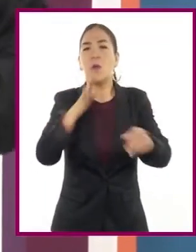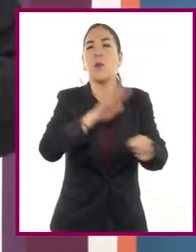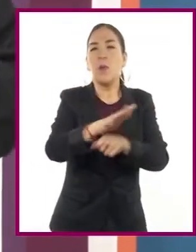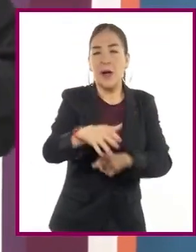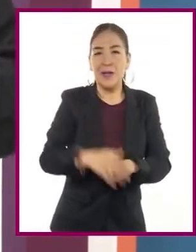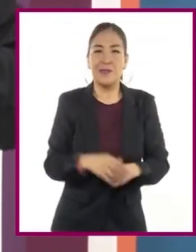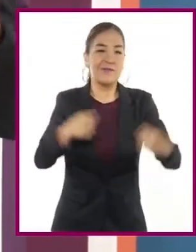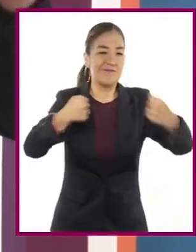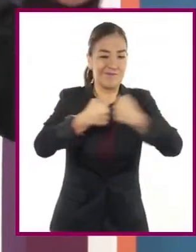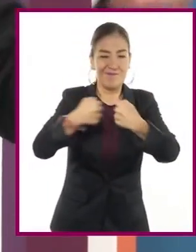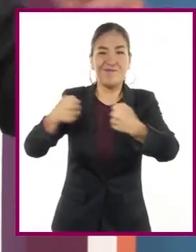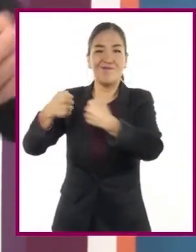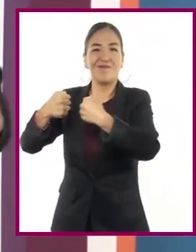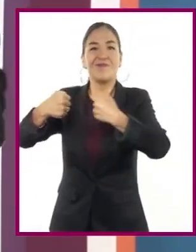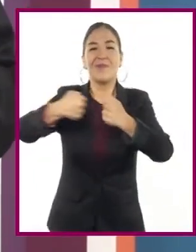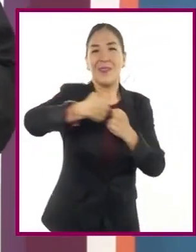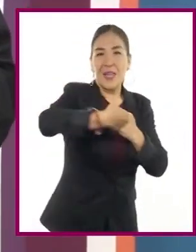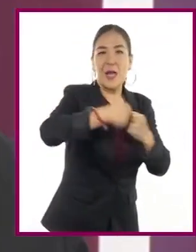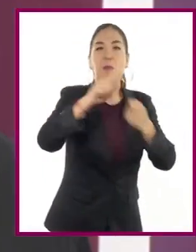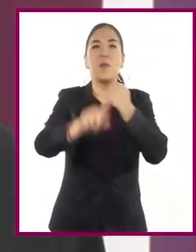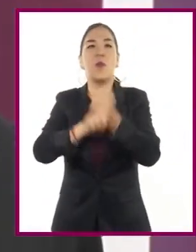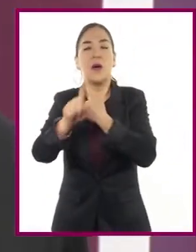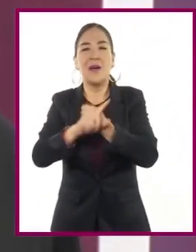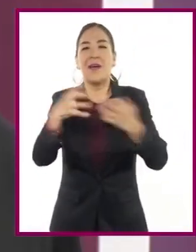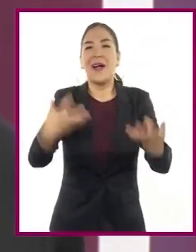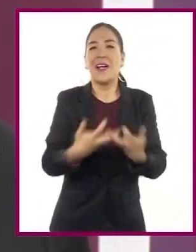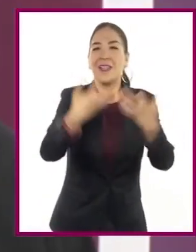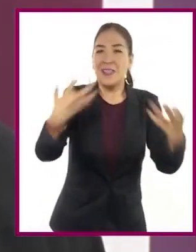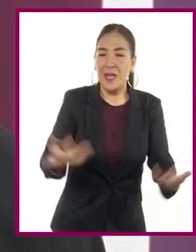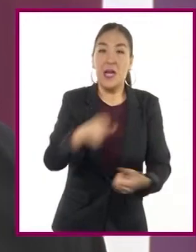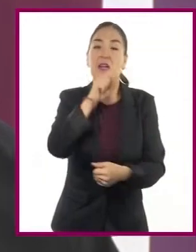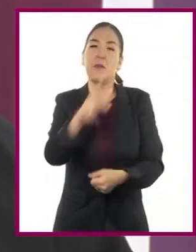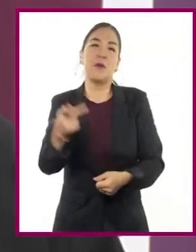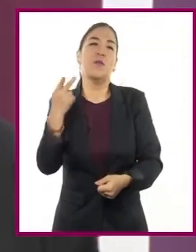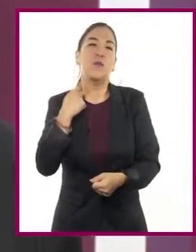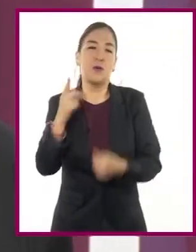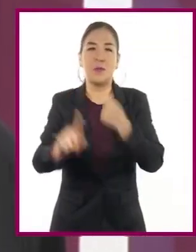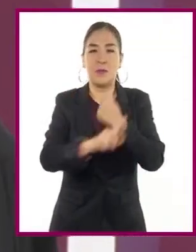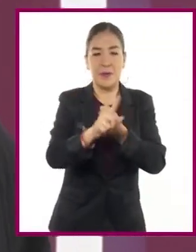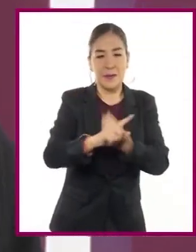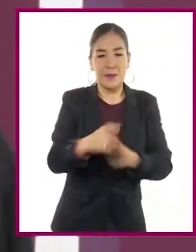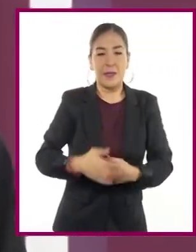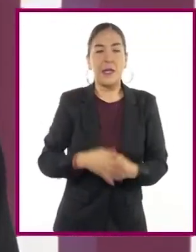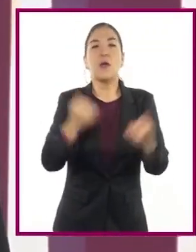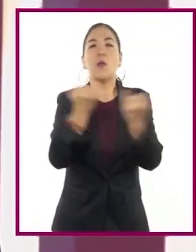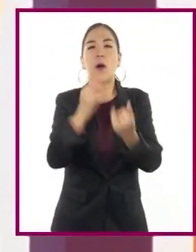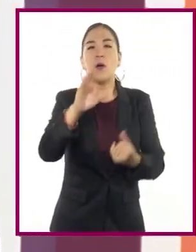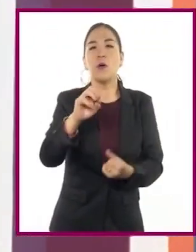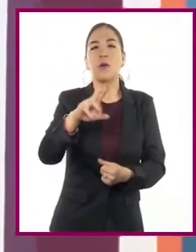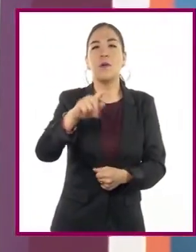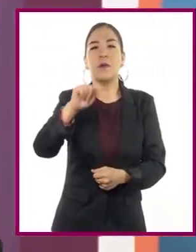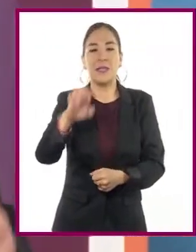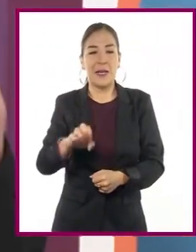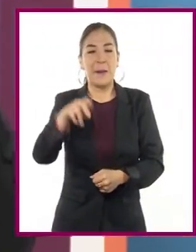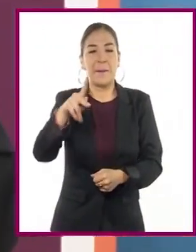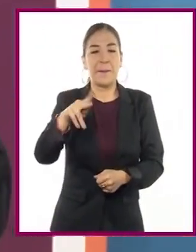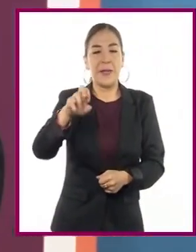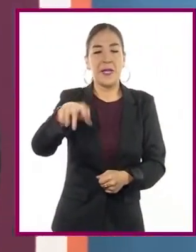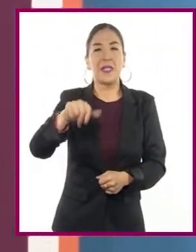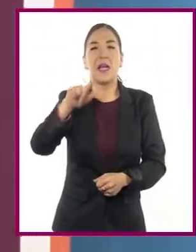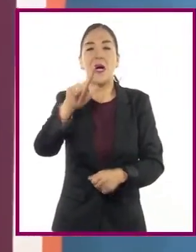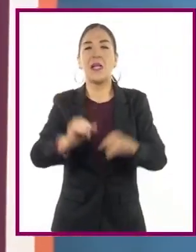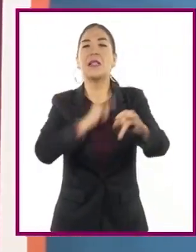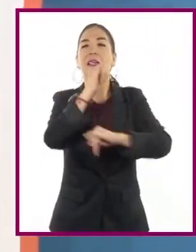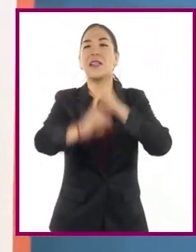límites territoriales o políticos. También está la Corte Penal Internacional, que